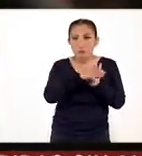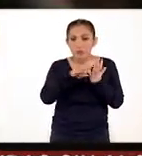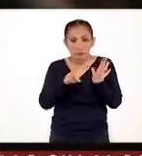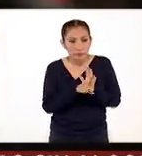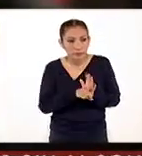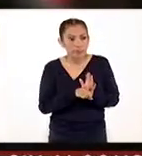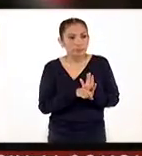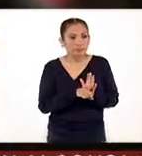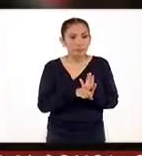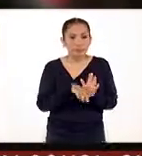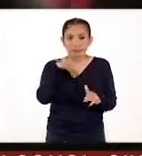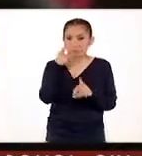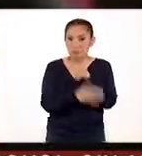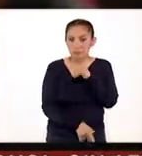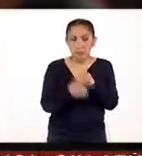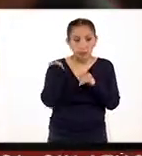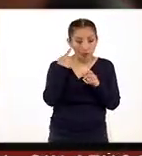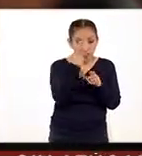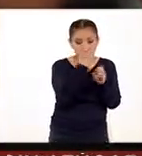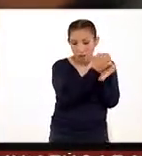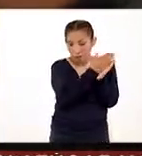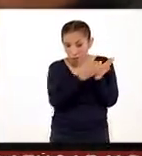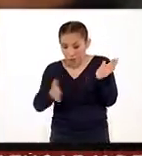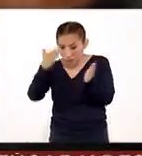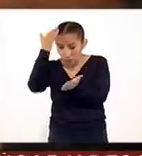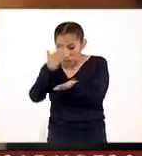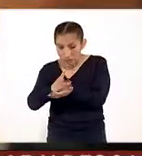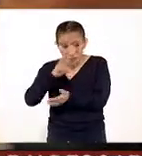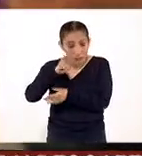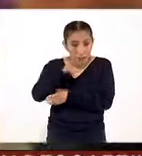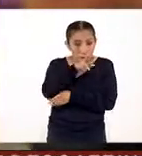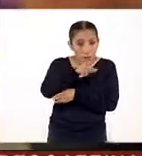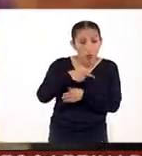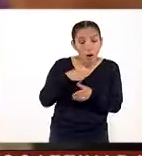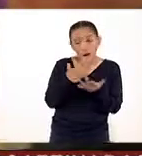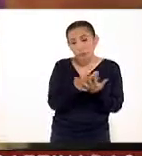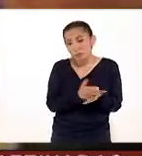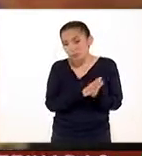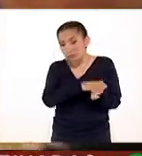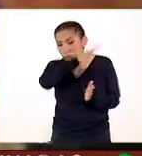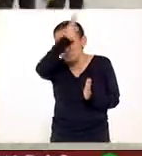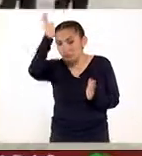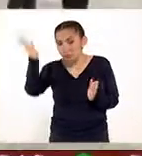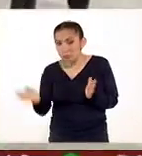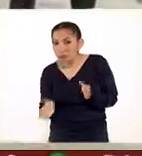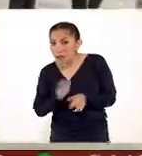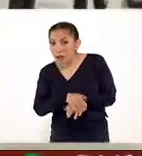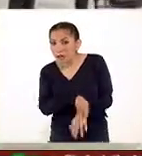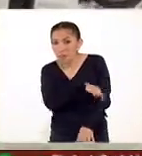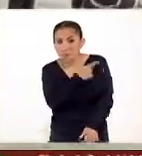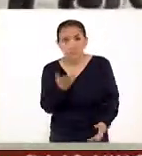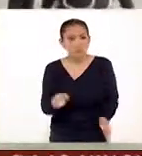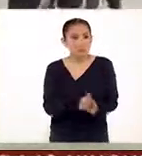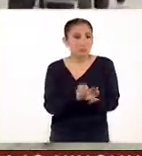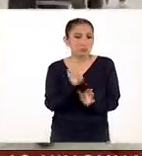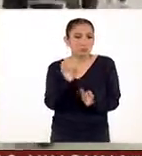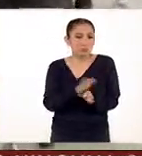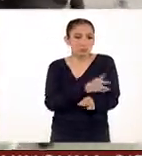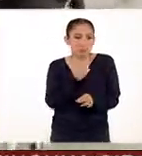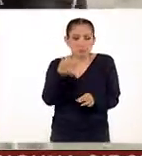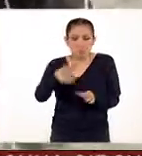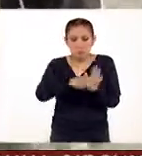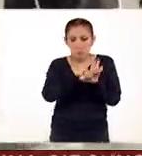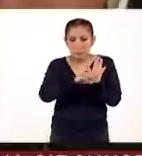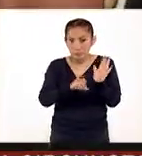decir, terminando un ciclo escolar, ¿ya se ven resultados o hay que esperar un periodo de tiempo más grande? Porque además este